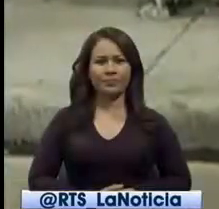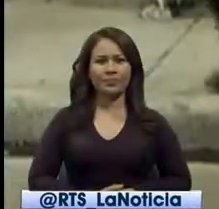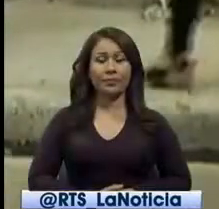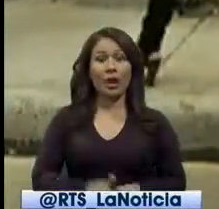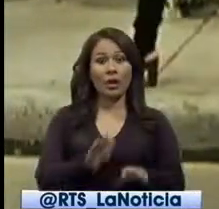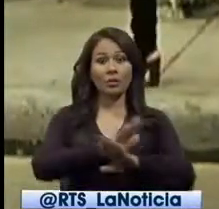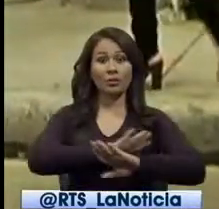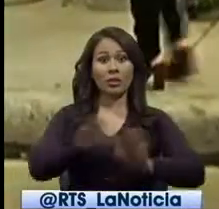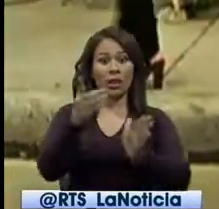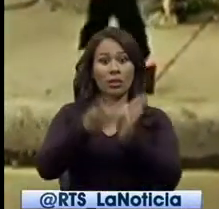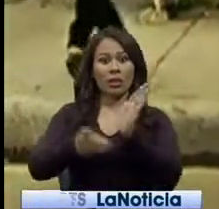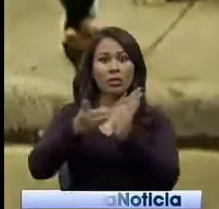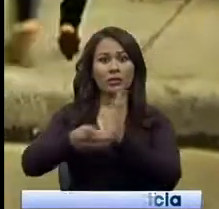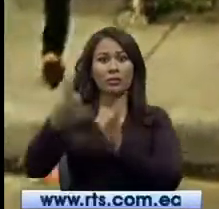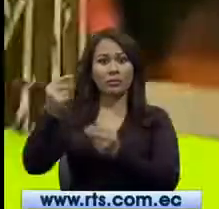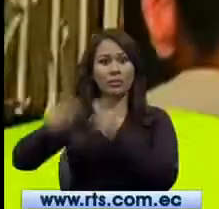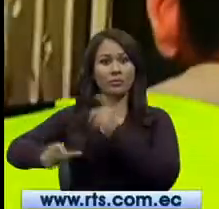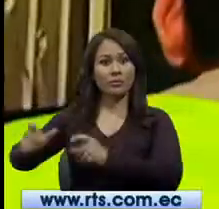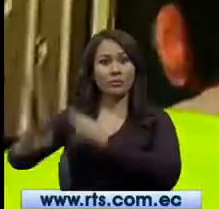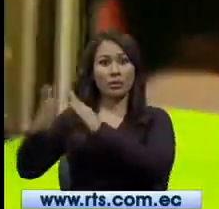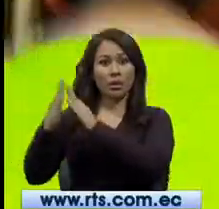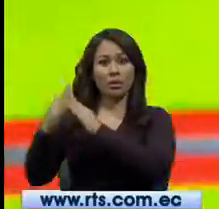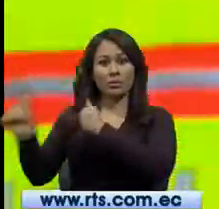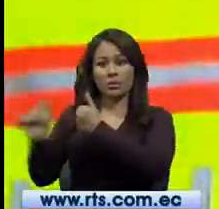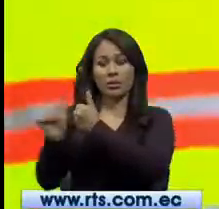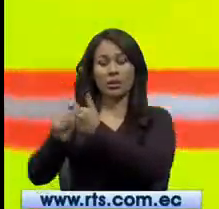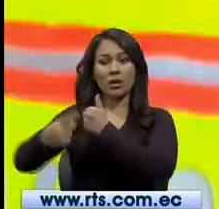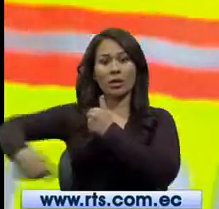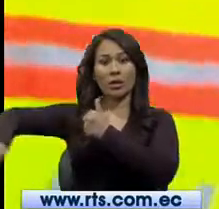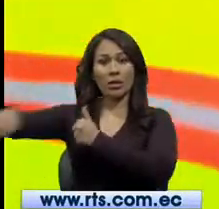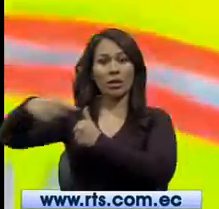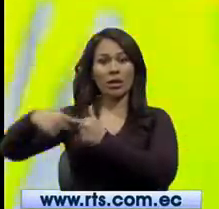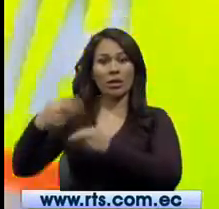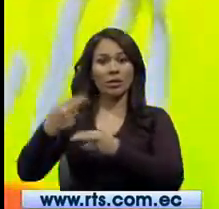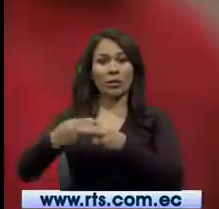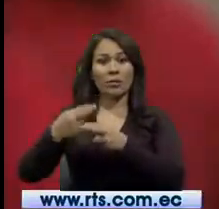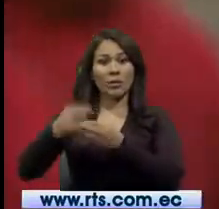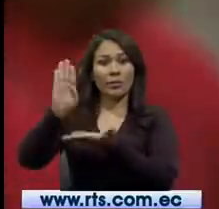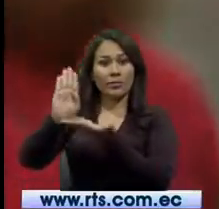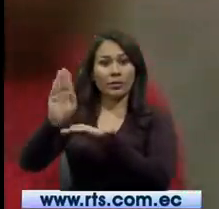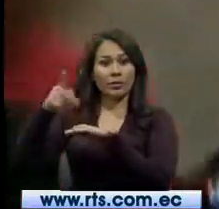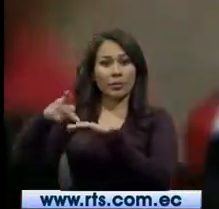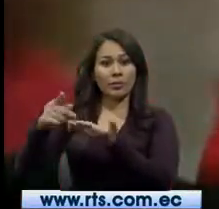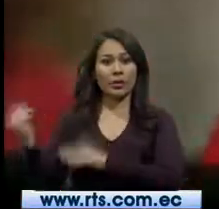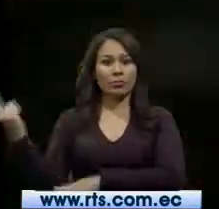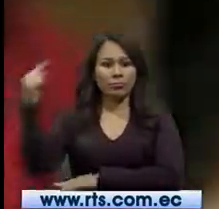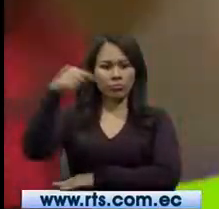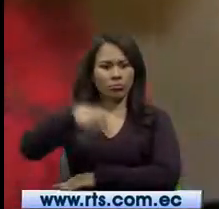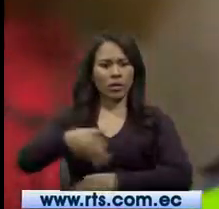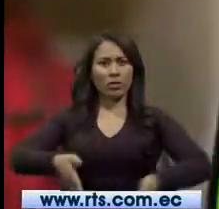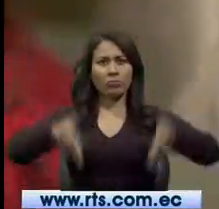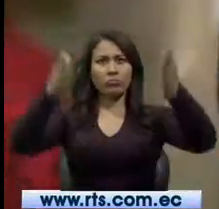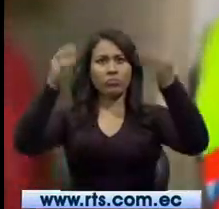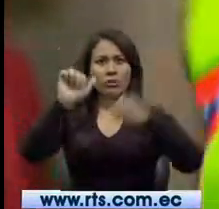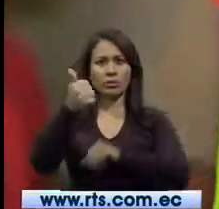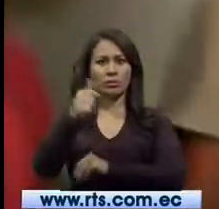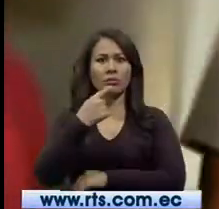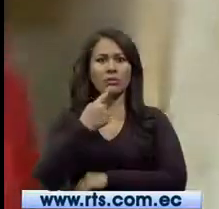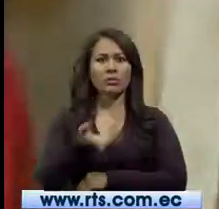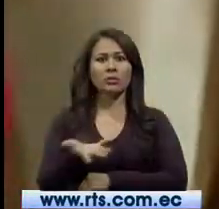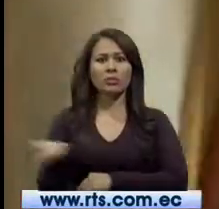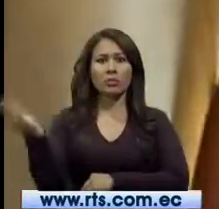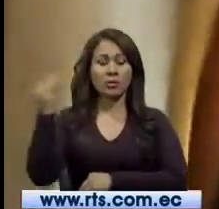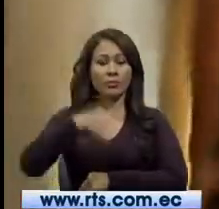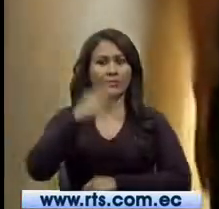Tras las denuncias de varios moradores del bloque 10 de Bastión Popular, las autoridades de salud acudieron a este local donde funcionaba un supuesto centro